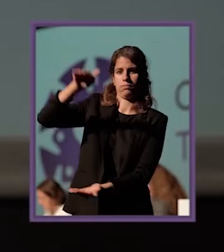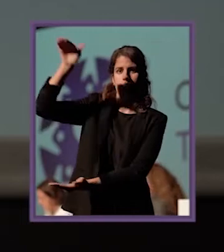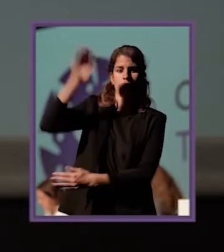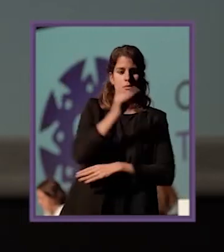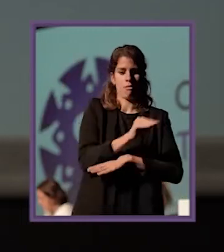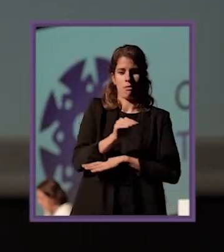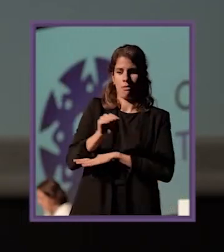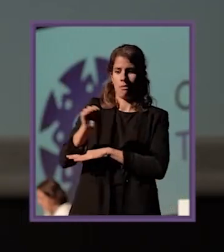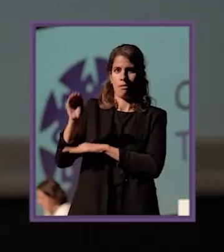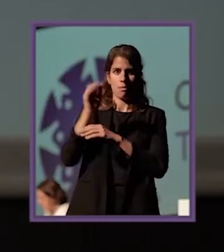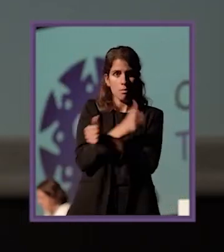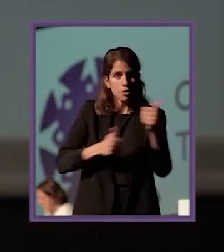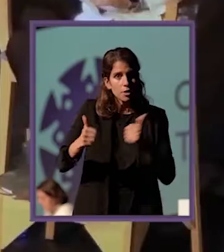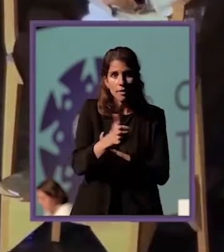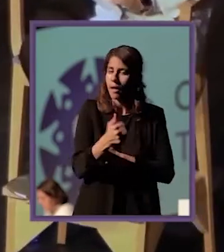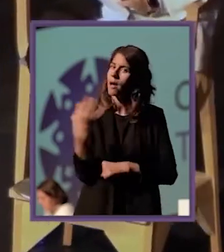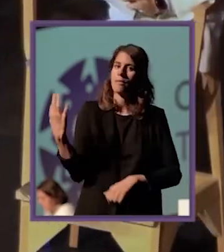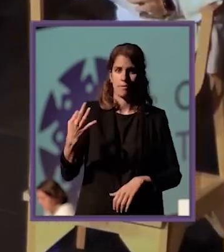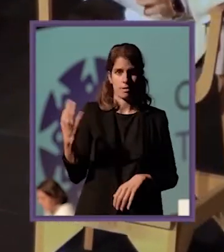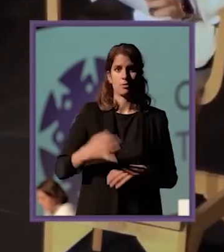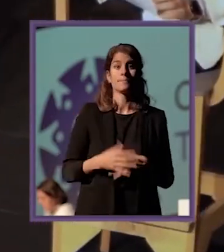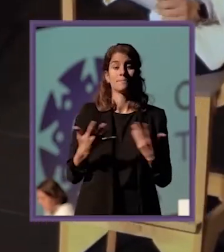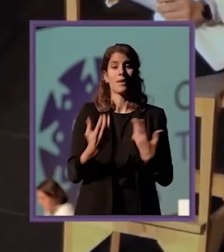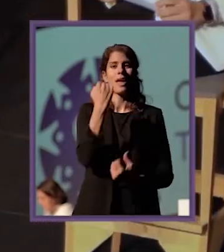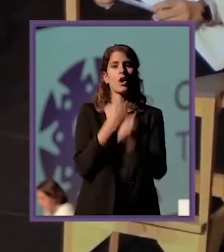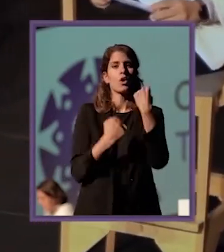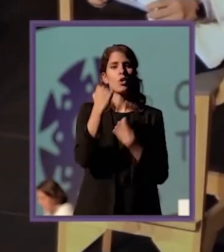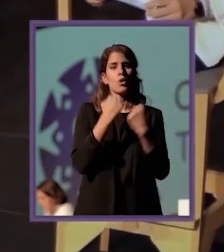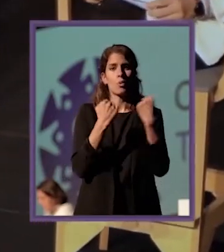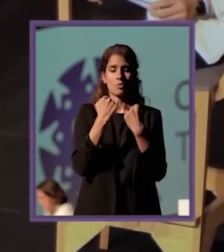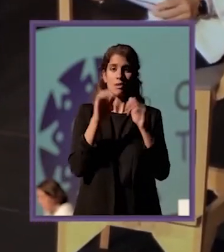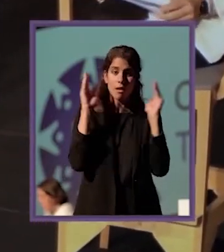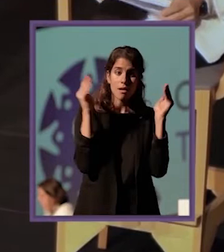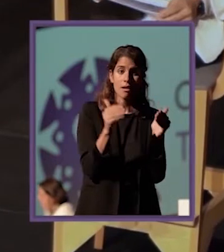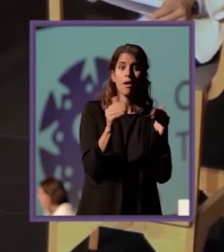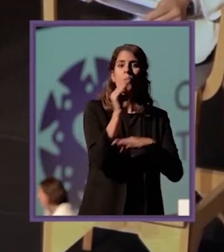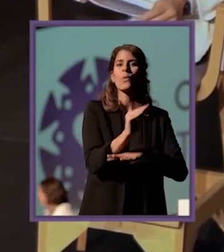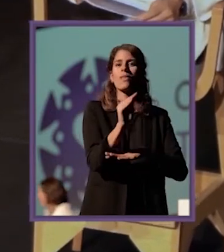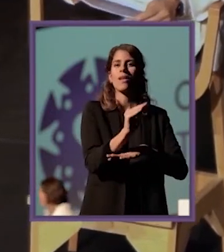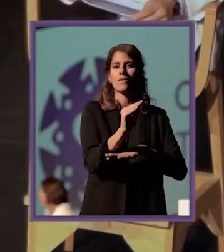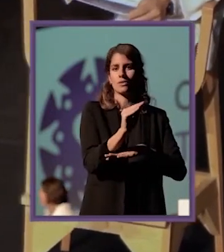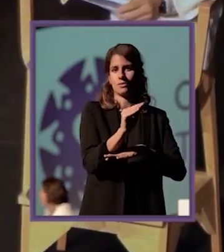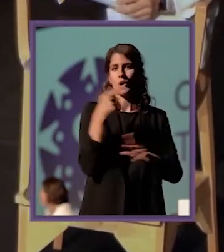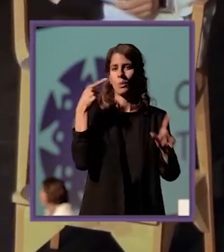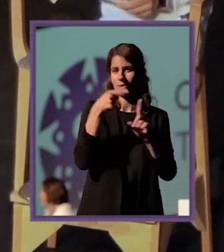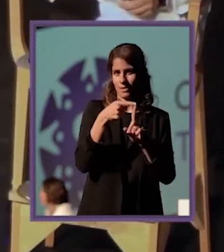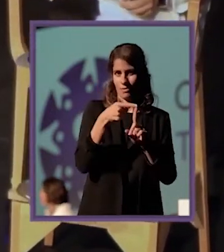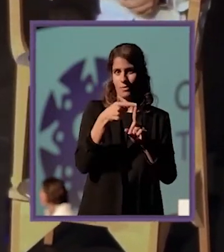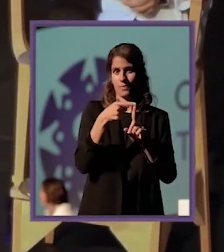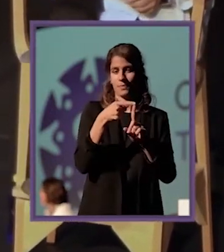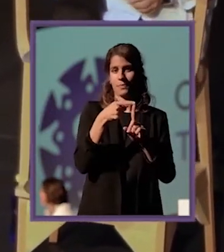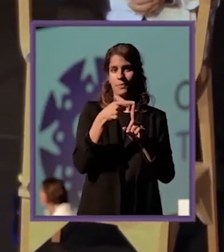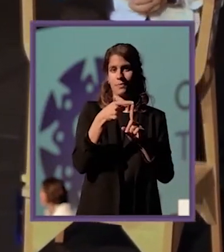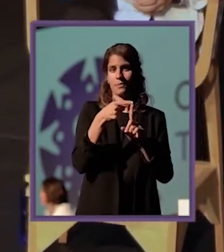En ese sentido, la economía de los cuidados se centran pues, en los trabajos